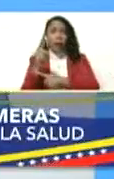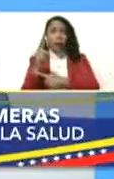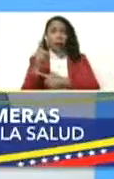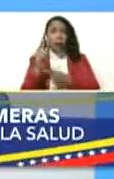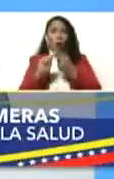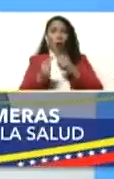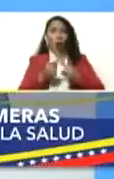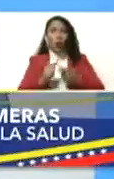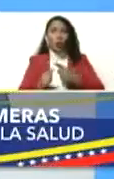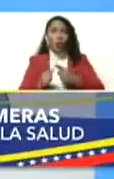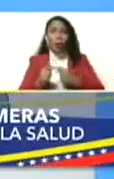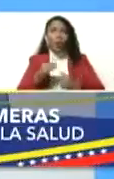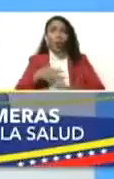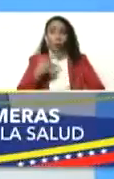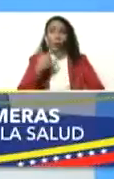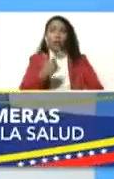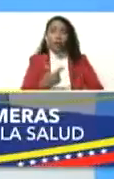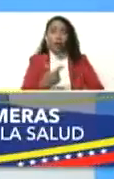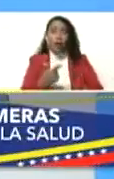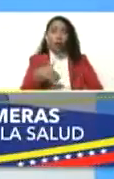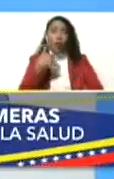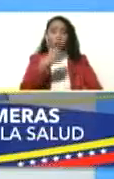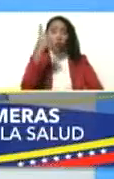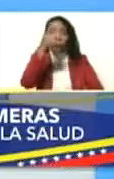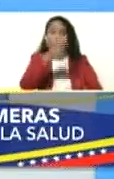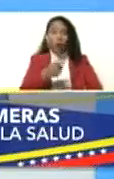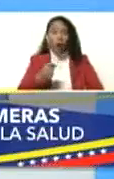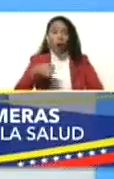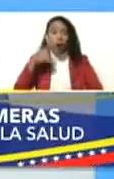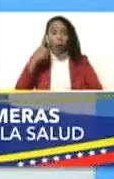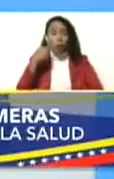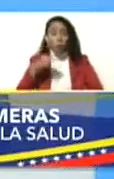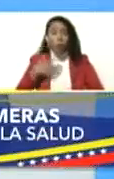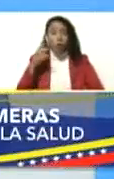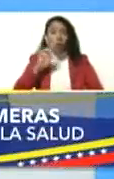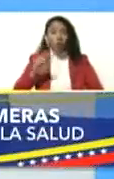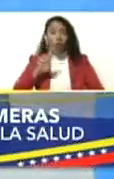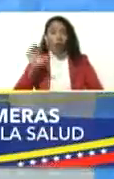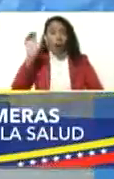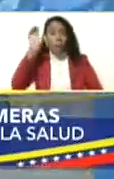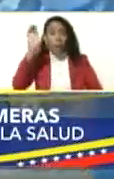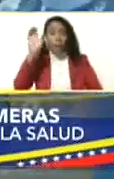podemos asegurar que cuando uno descubre que puede ser útil a la patria,